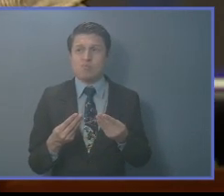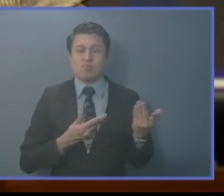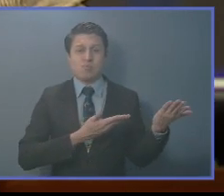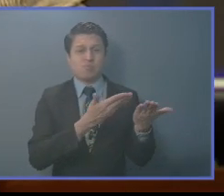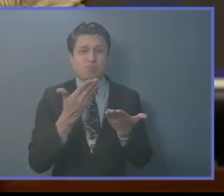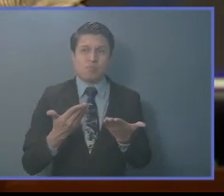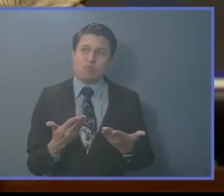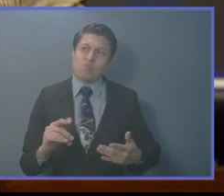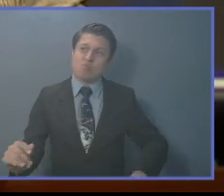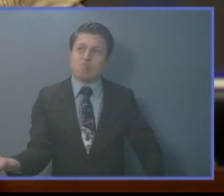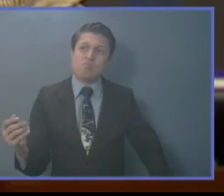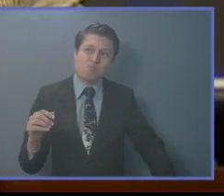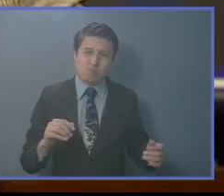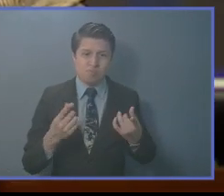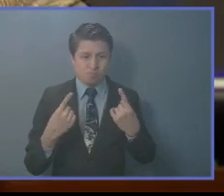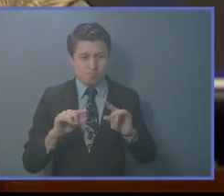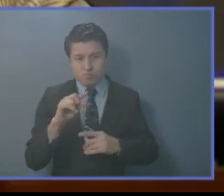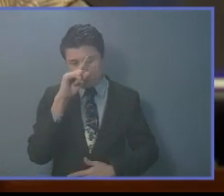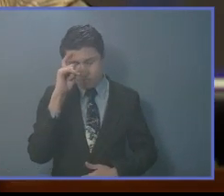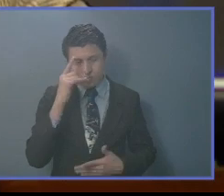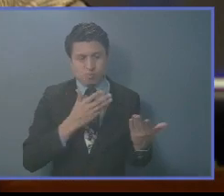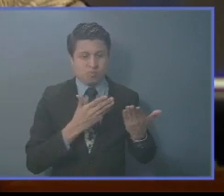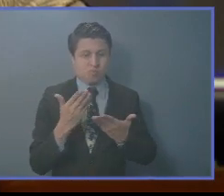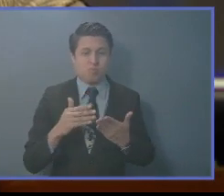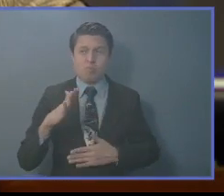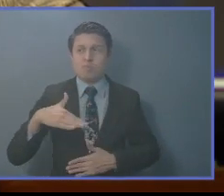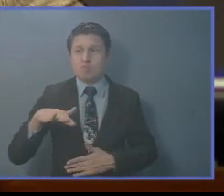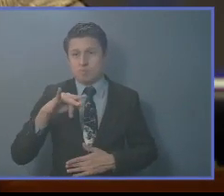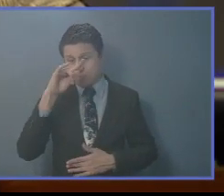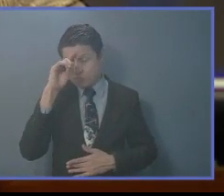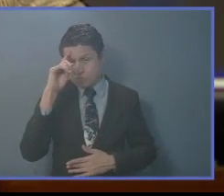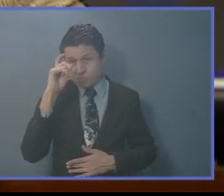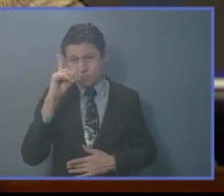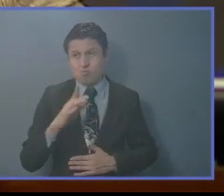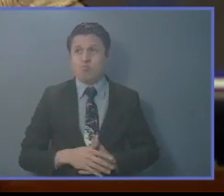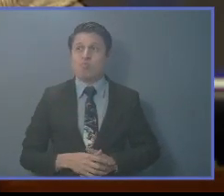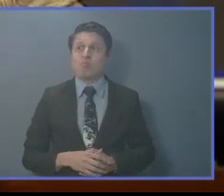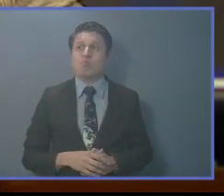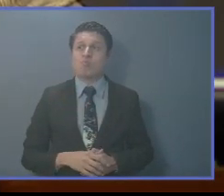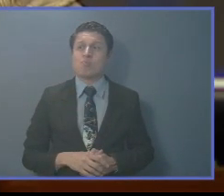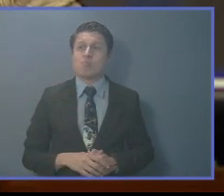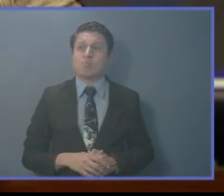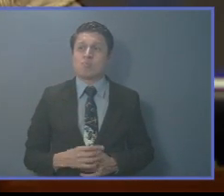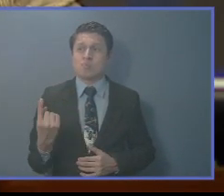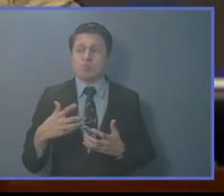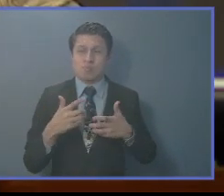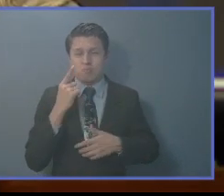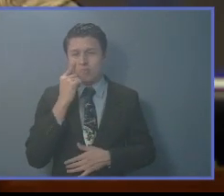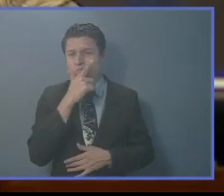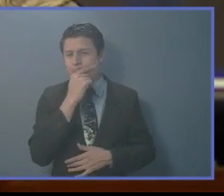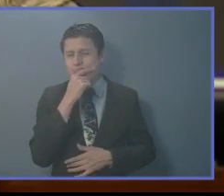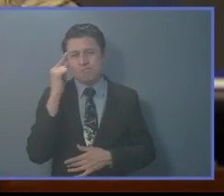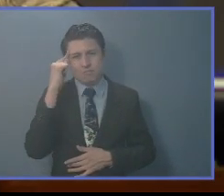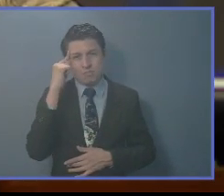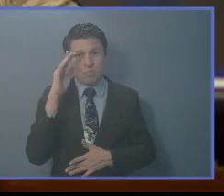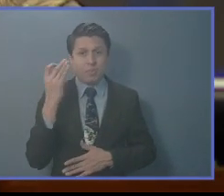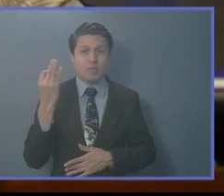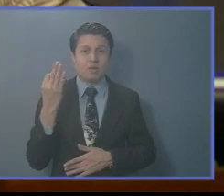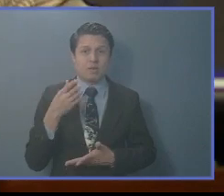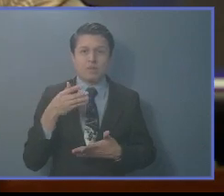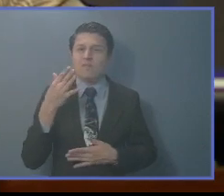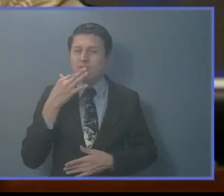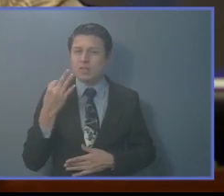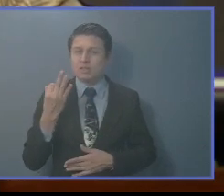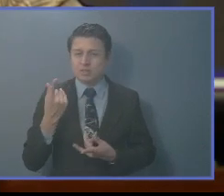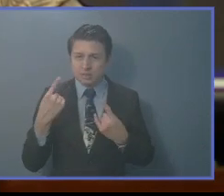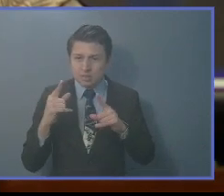para reducir la cantidad de clientes en los lugares de trabajo, entre otras. El empleador deberá evaluar la necesidad del trabajo de campo de